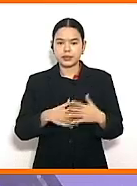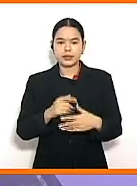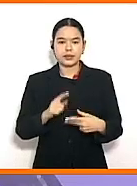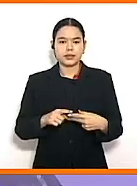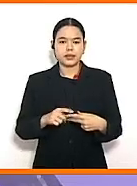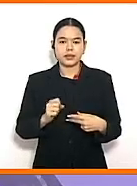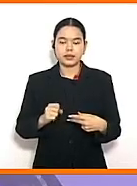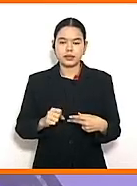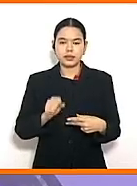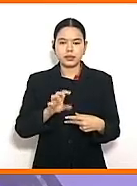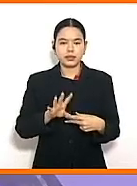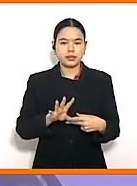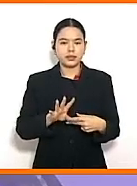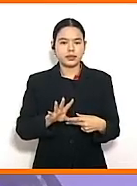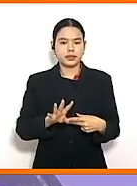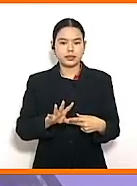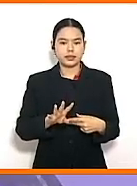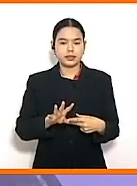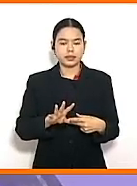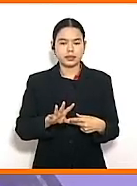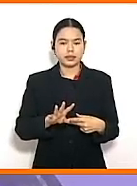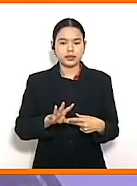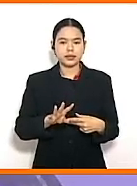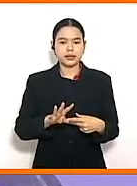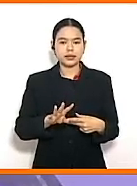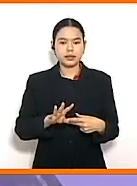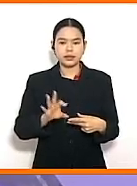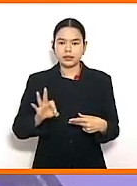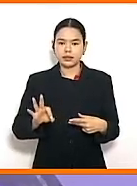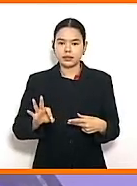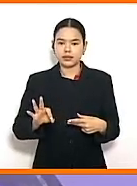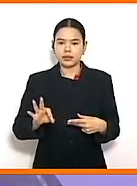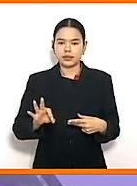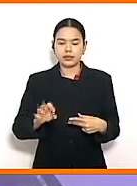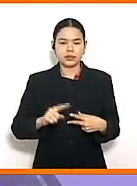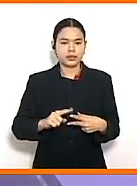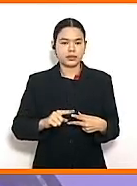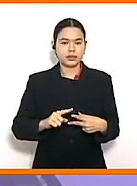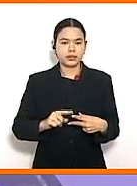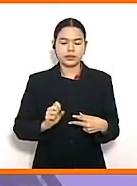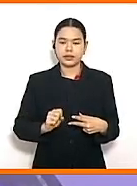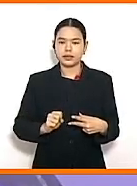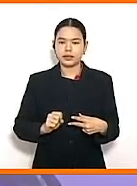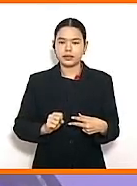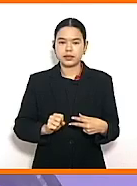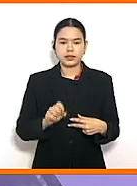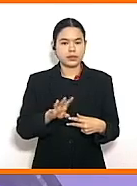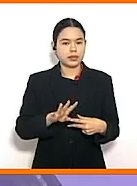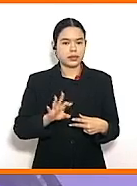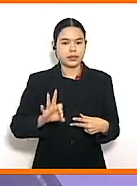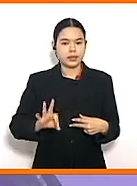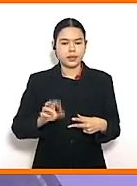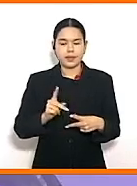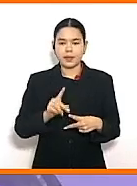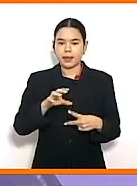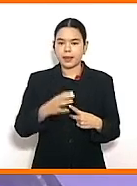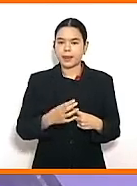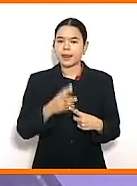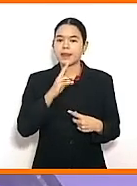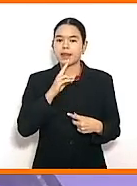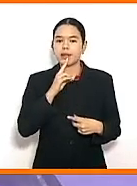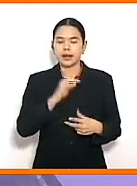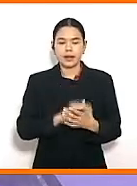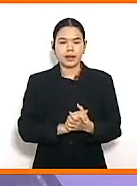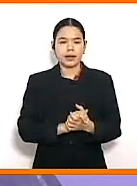dígito es el 4 o segundo dígito. 9. En su primera posición, tu número ganador es el 49 con su